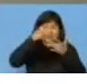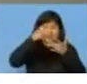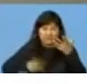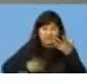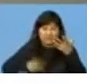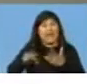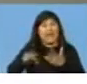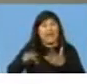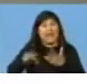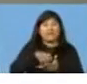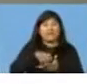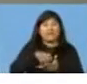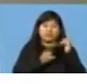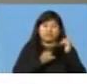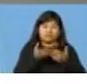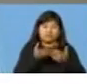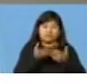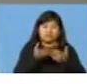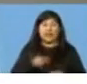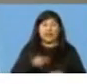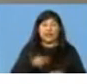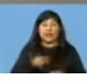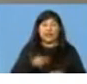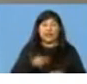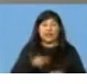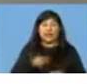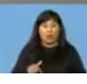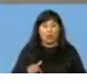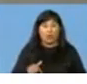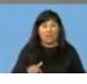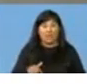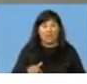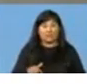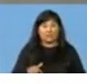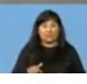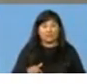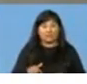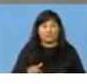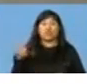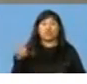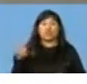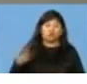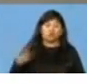ahora ha aggiornado, reformulado, le hemos puesto metas